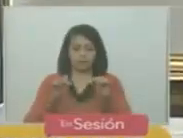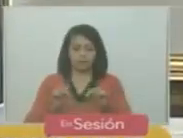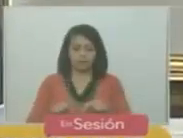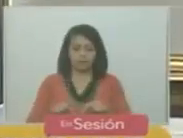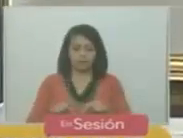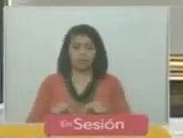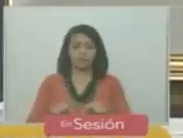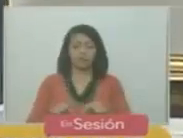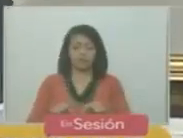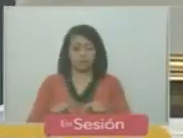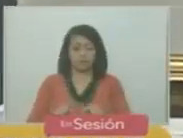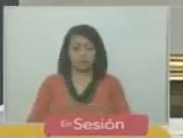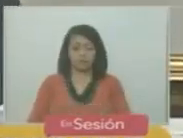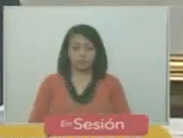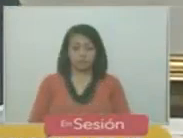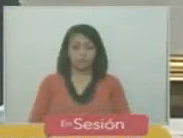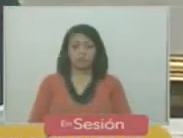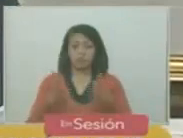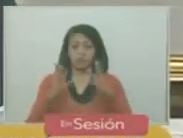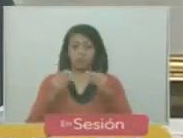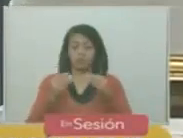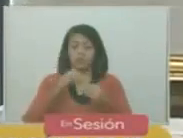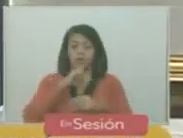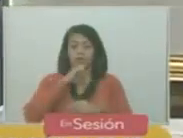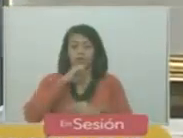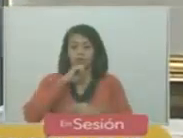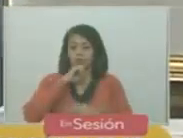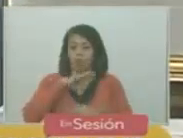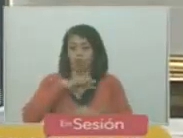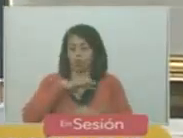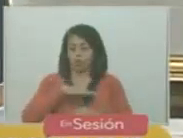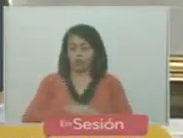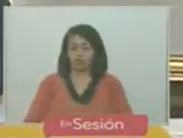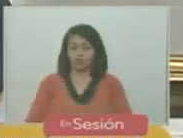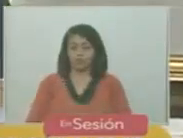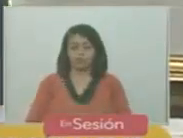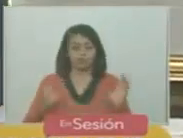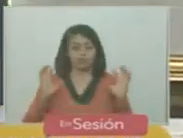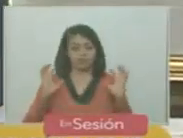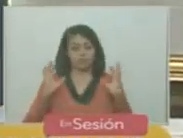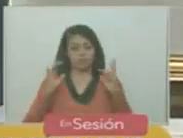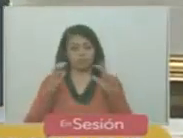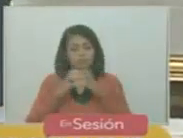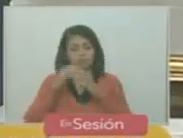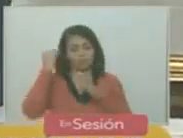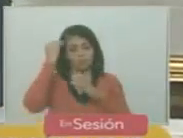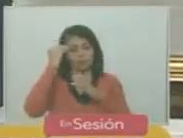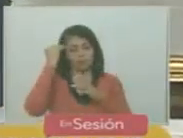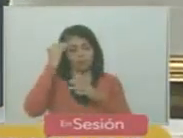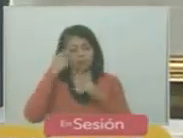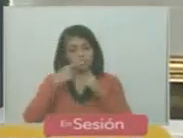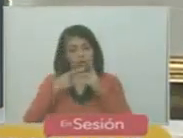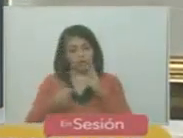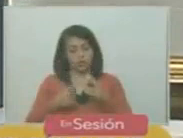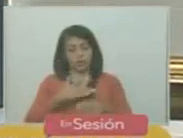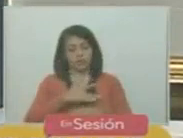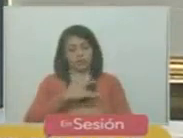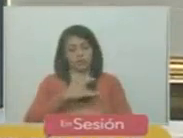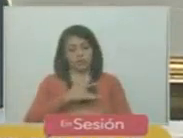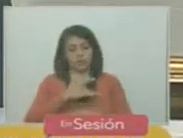se agolpan tantas anécdotas, se agrupan tantas